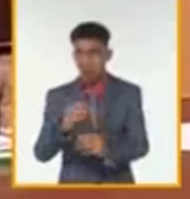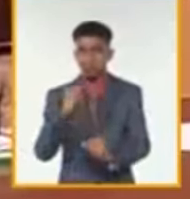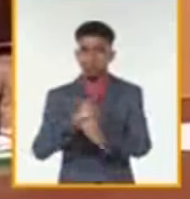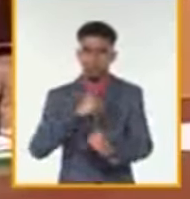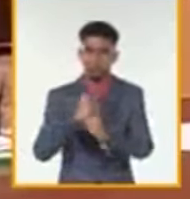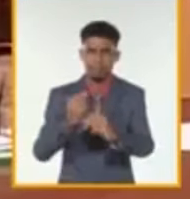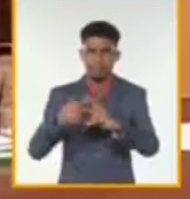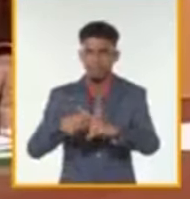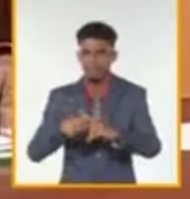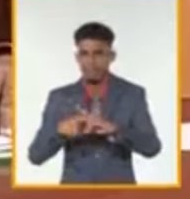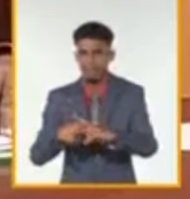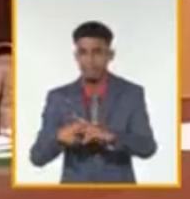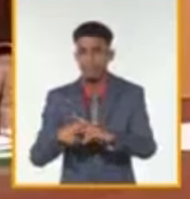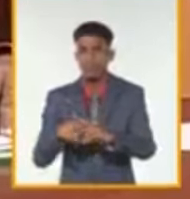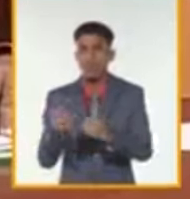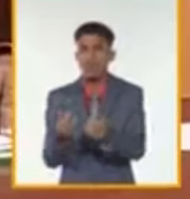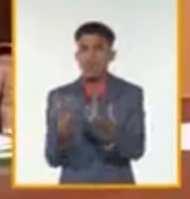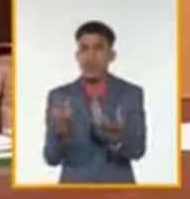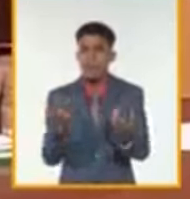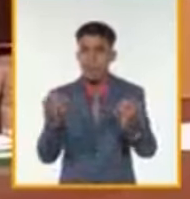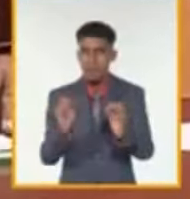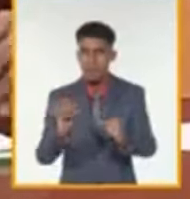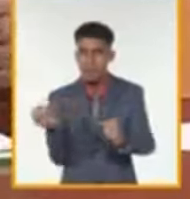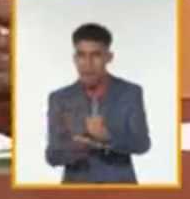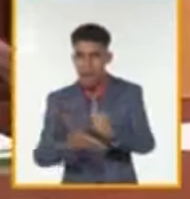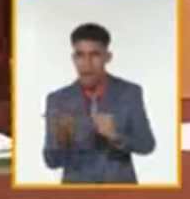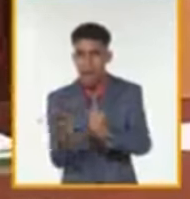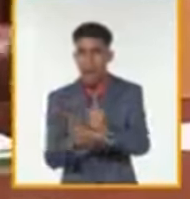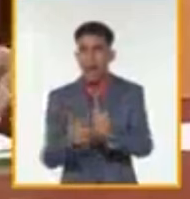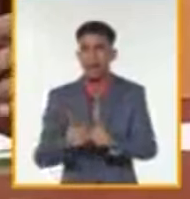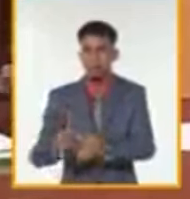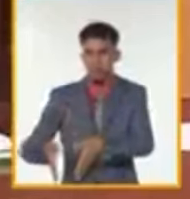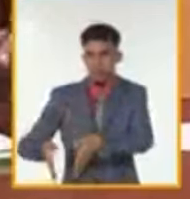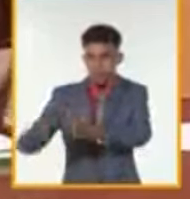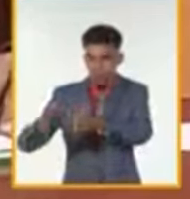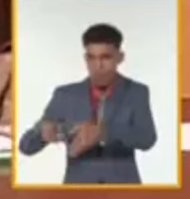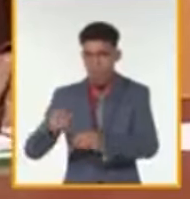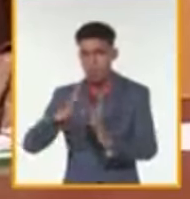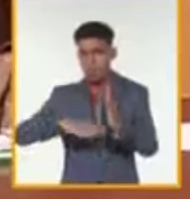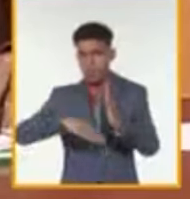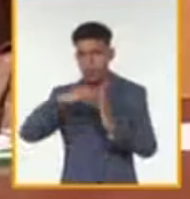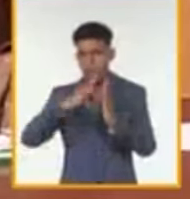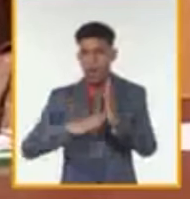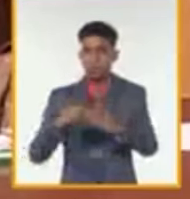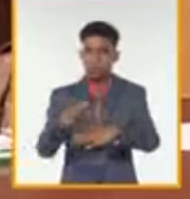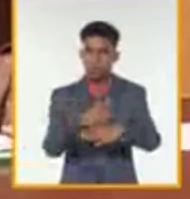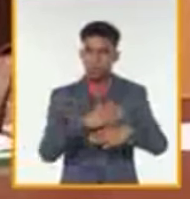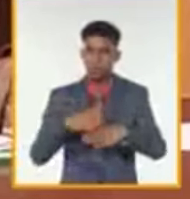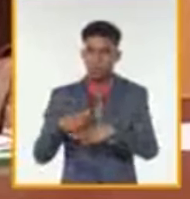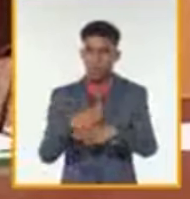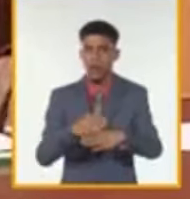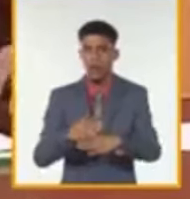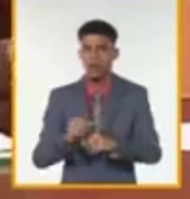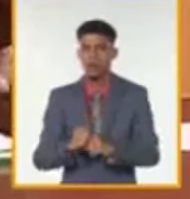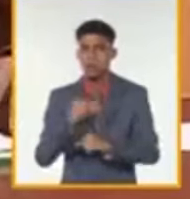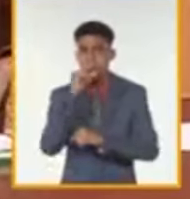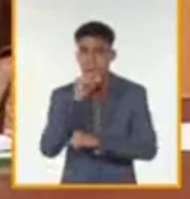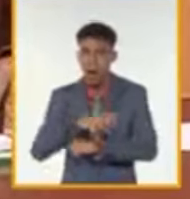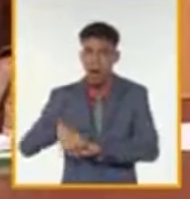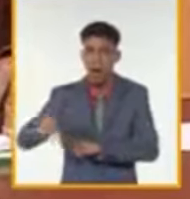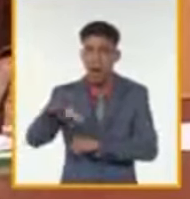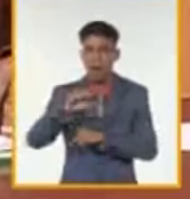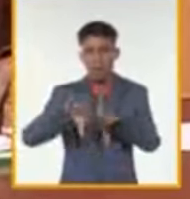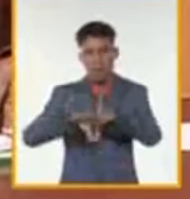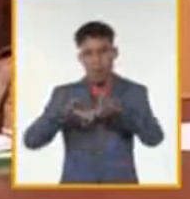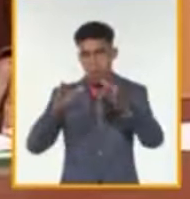jardinería las bustia eh las aceras los contenes hemos trabajado todos los puentes acá dentro de de la ciudad Se ha trabajado en un diseño y